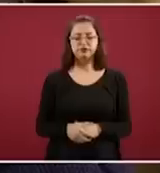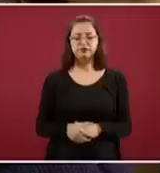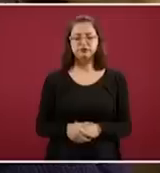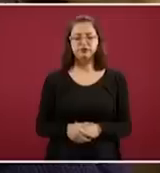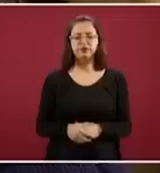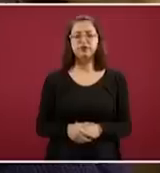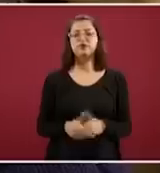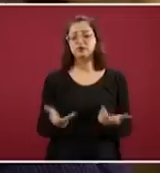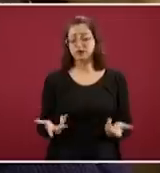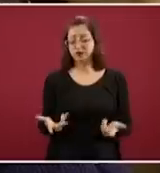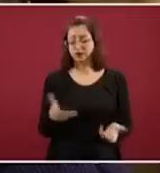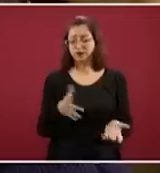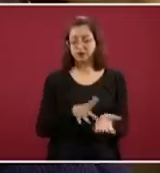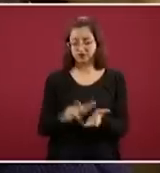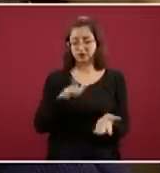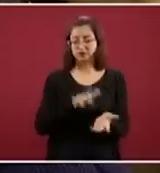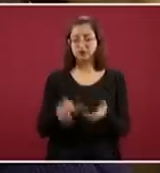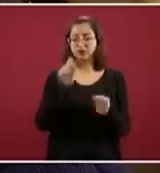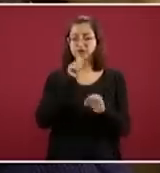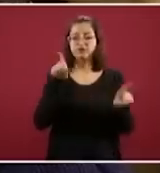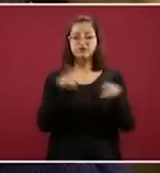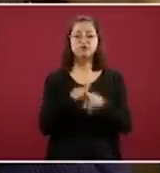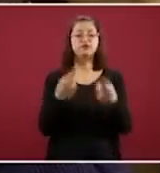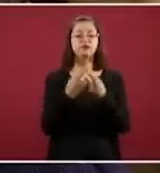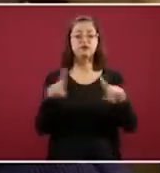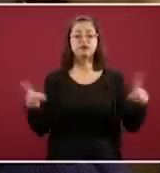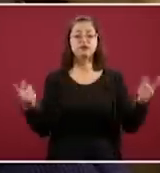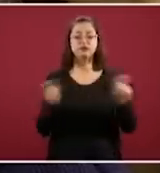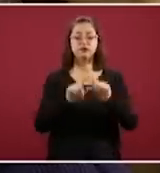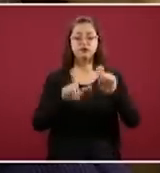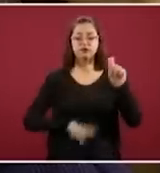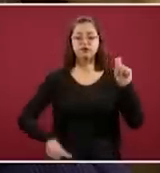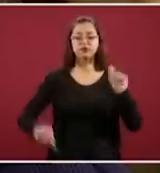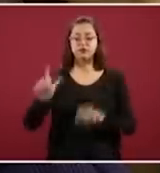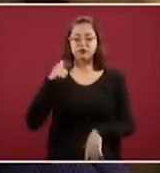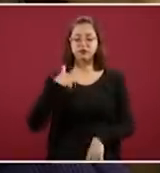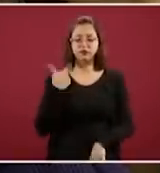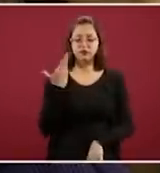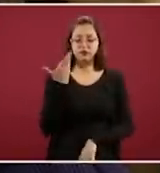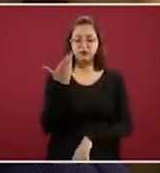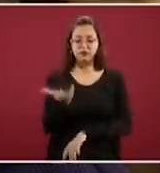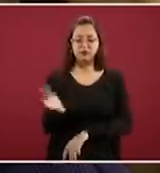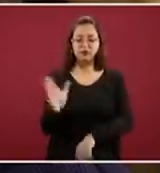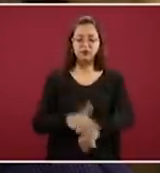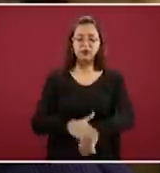desarrollo nacional. Por todo esto, desde aquí les solicito